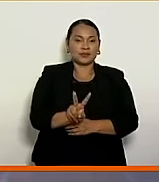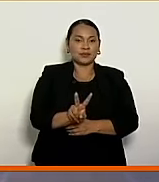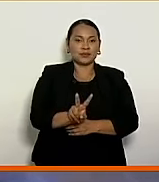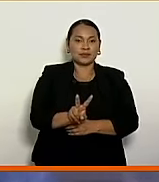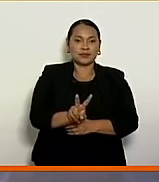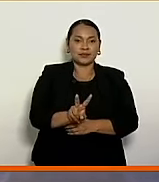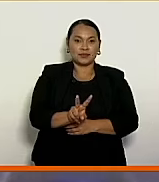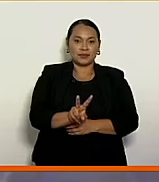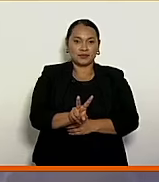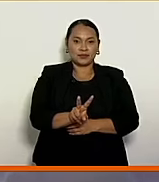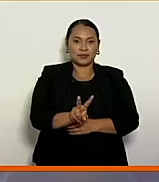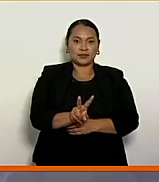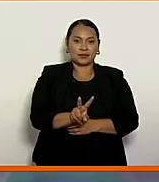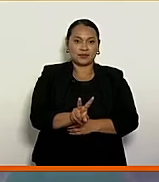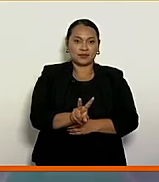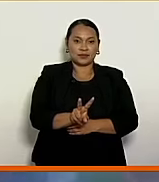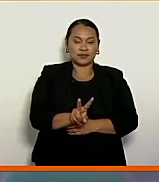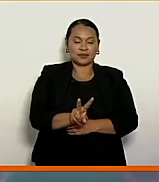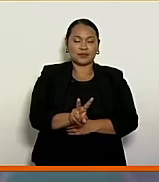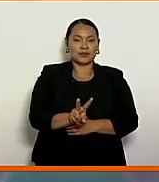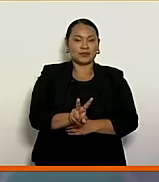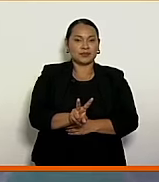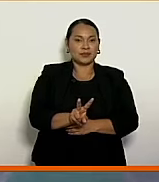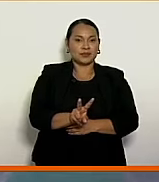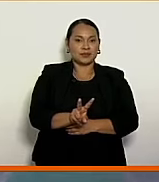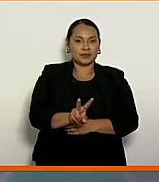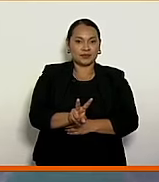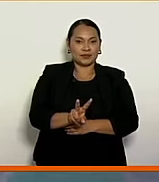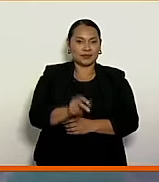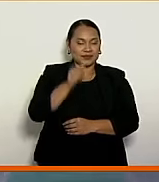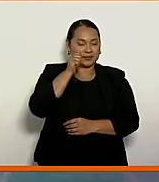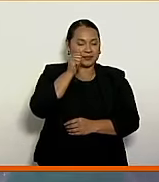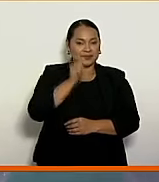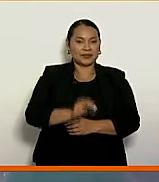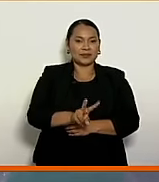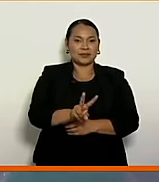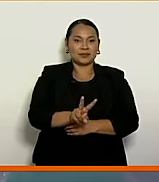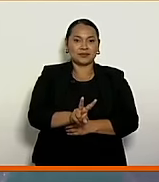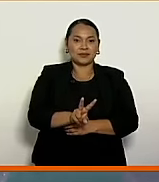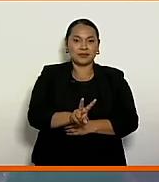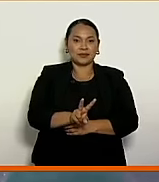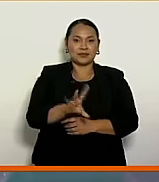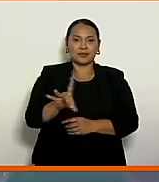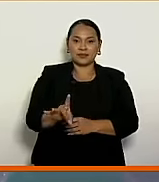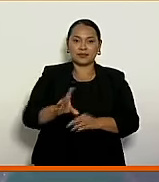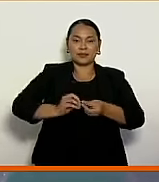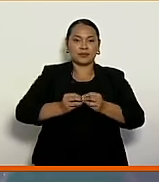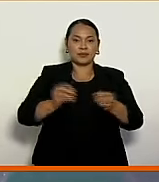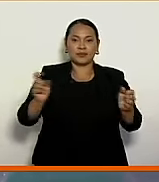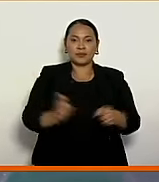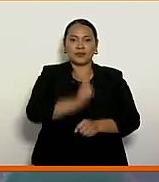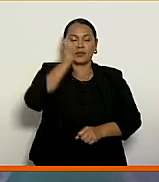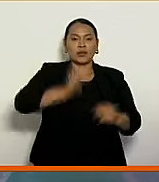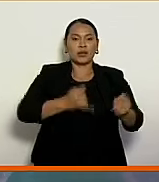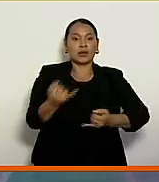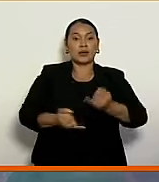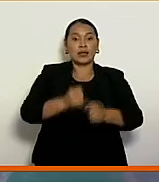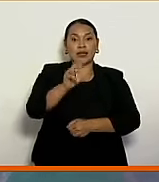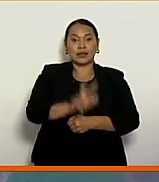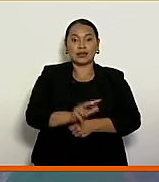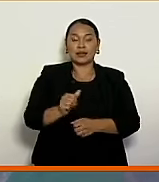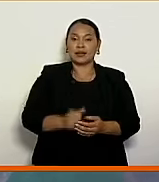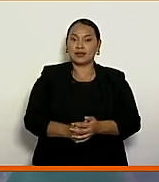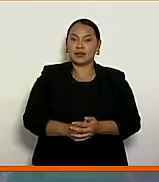y decisivo dígito ganador para esta noche es, atentos, porque este es el 8, tu número afortunado para Juga 3 es